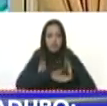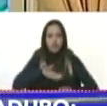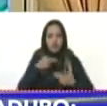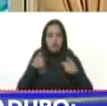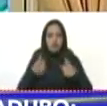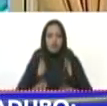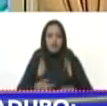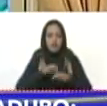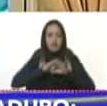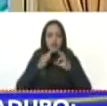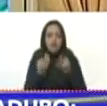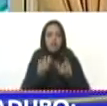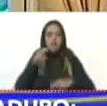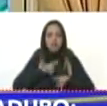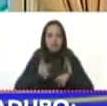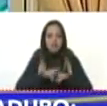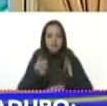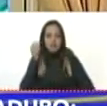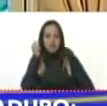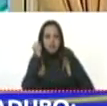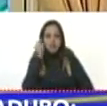la familia, al niño, a la niña.